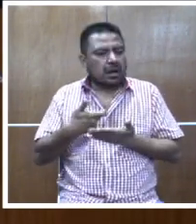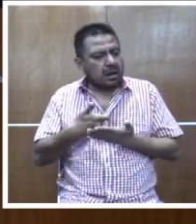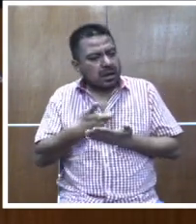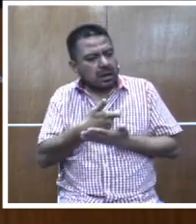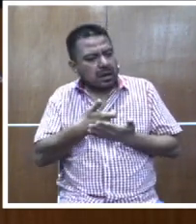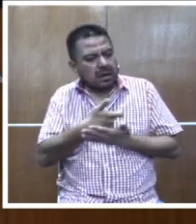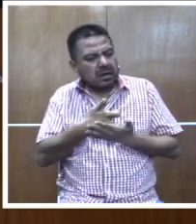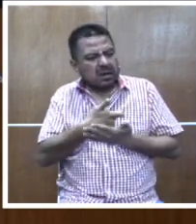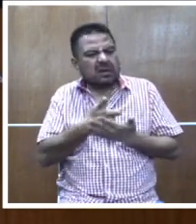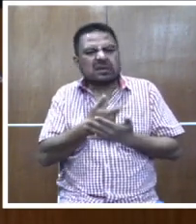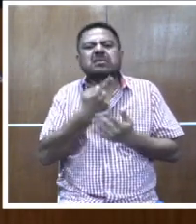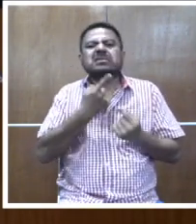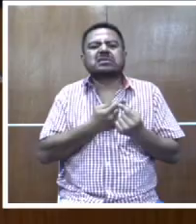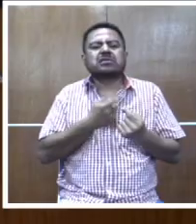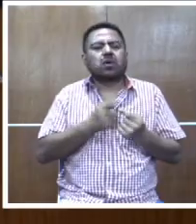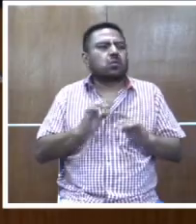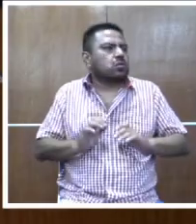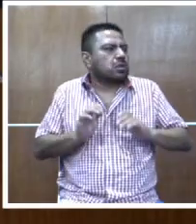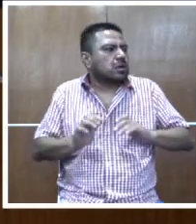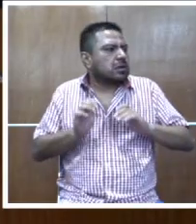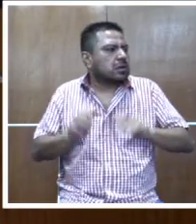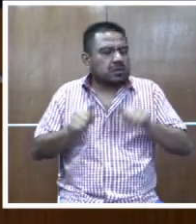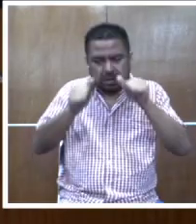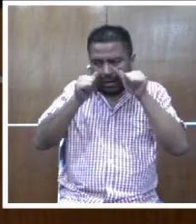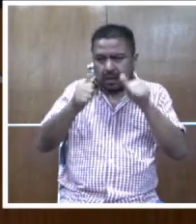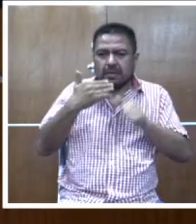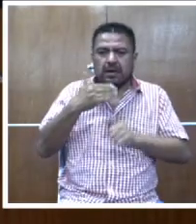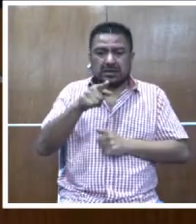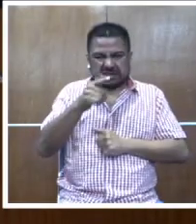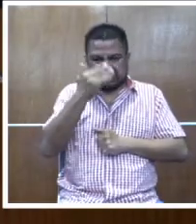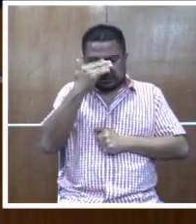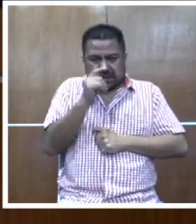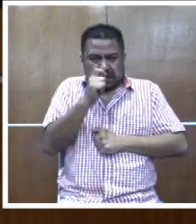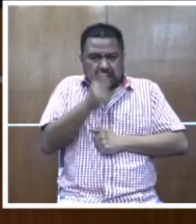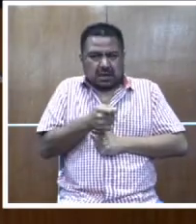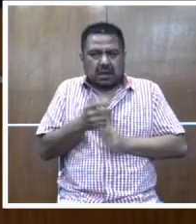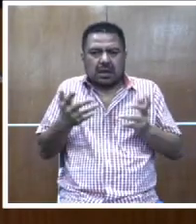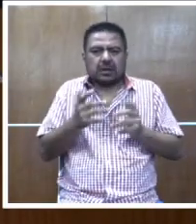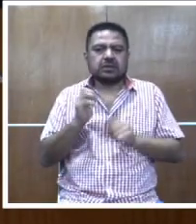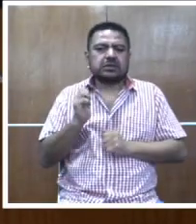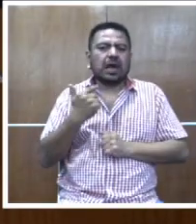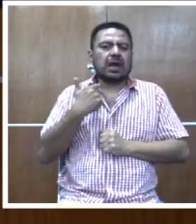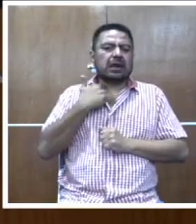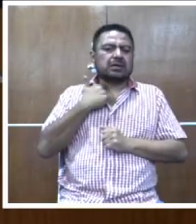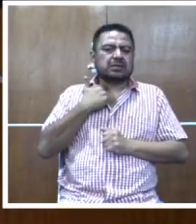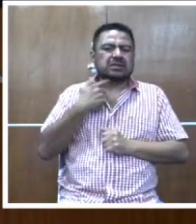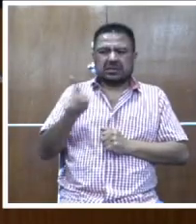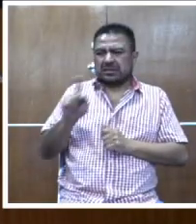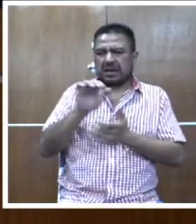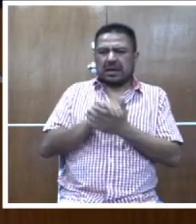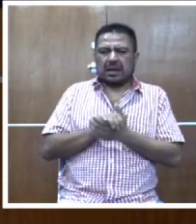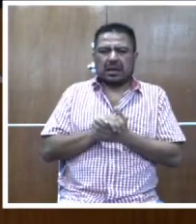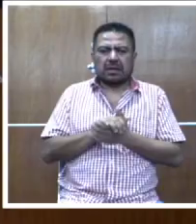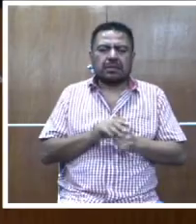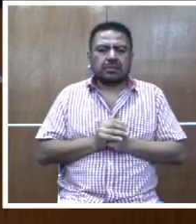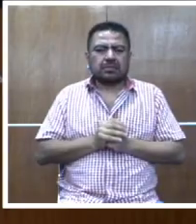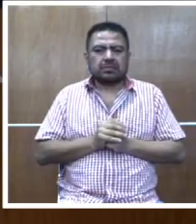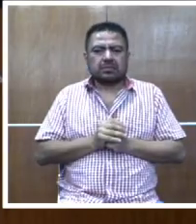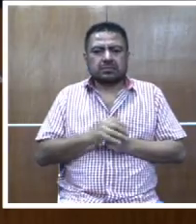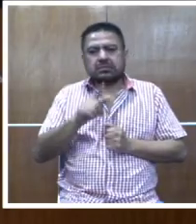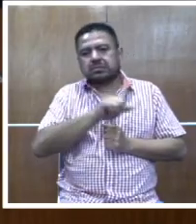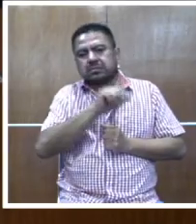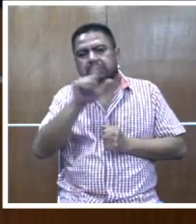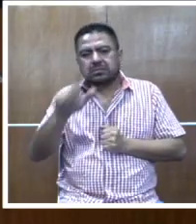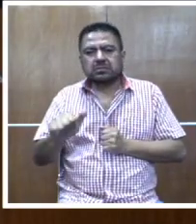de cuidados. ¿Y saben qué hizo la expareja de María N? Los fue a